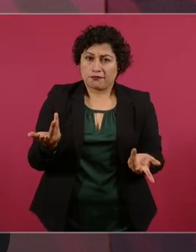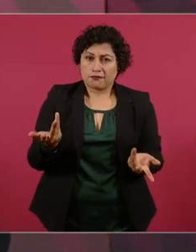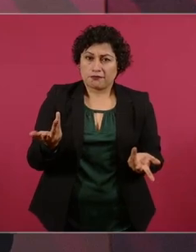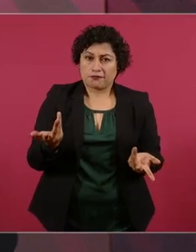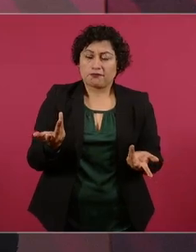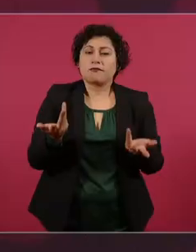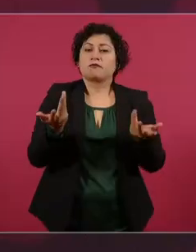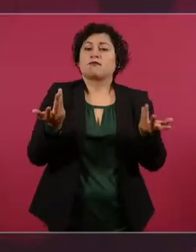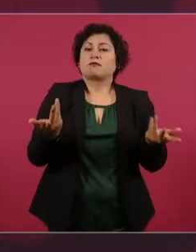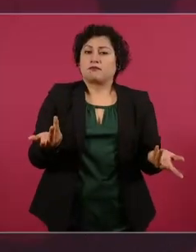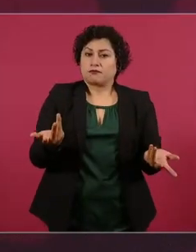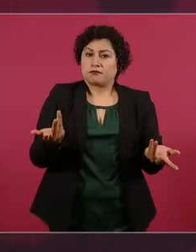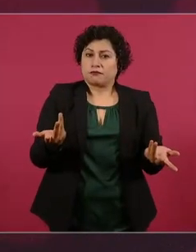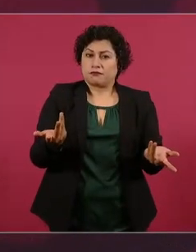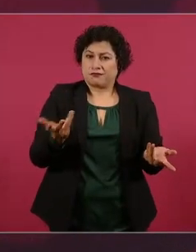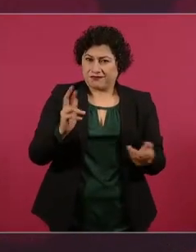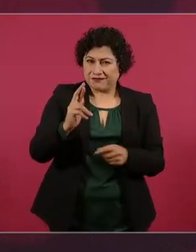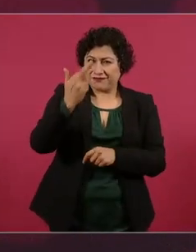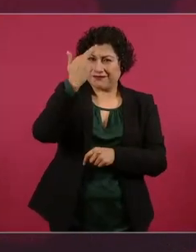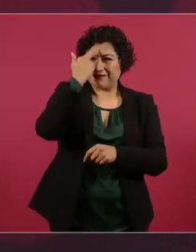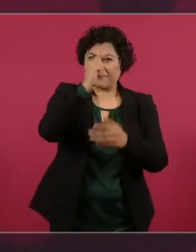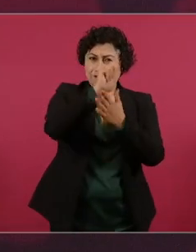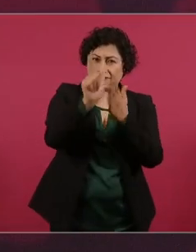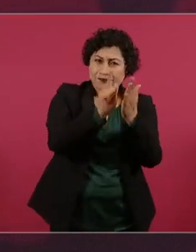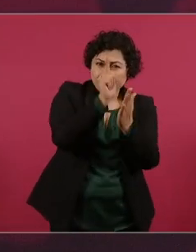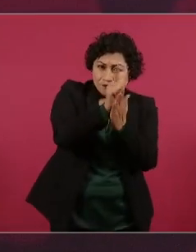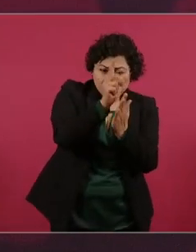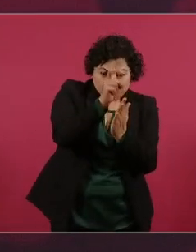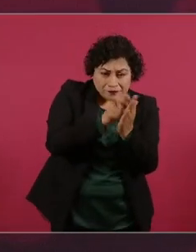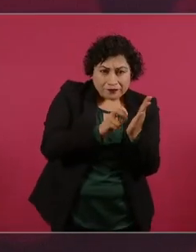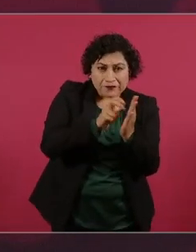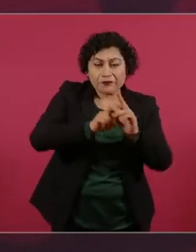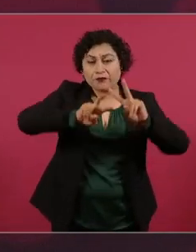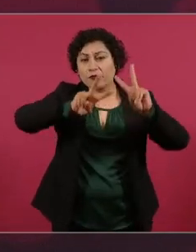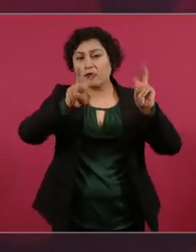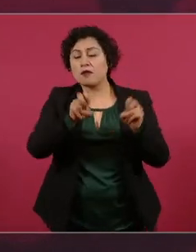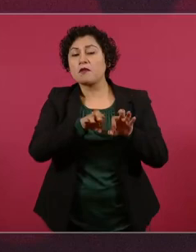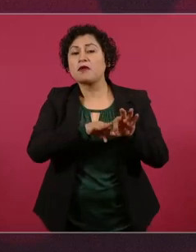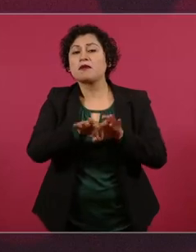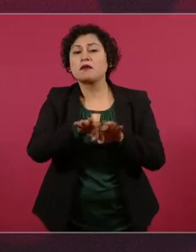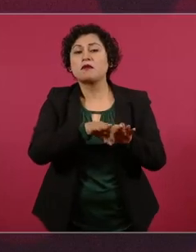la reforma laboral era para